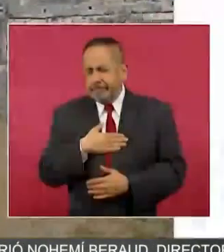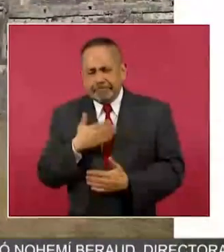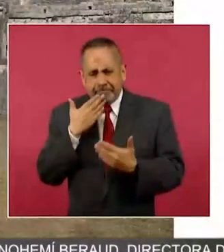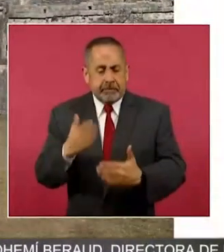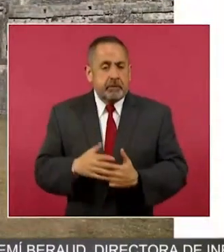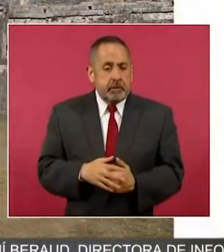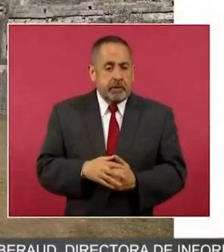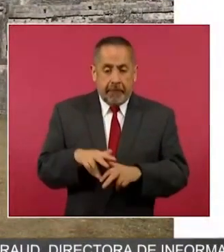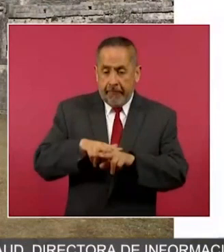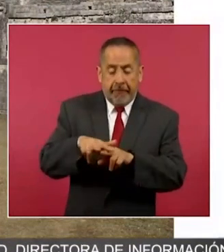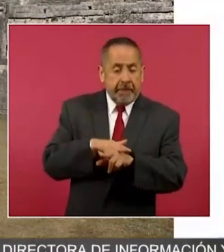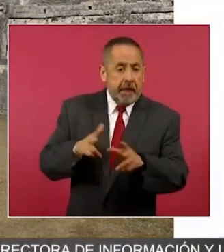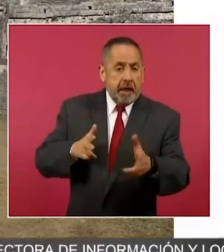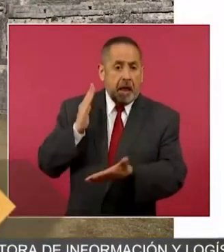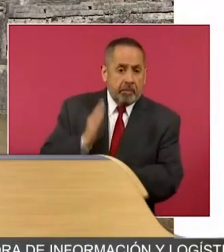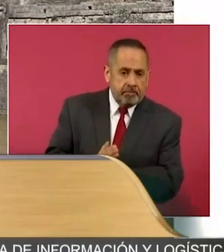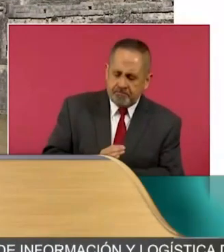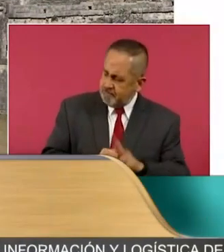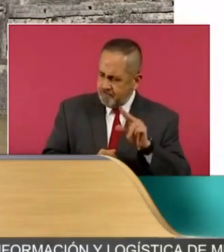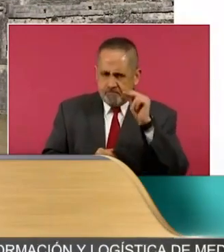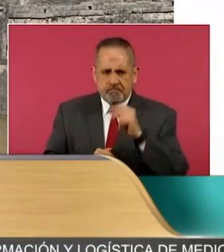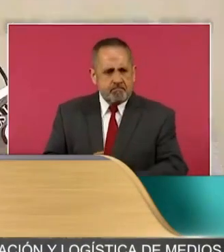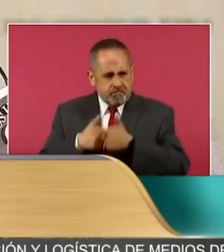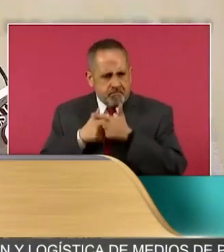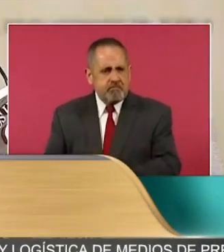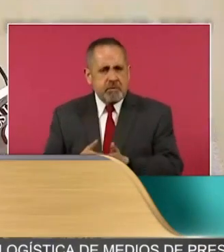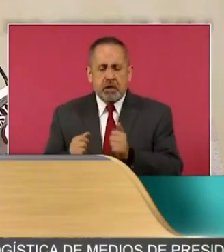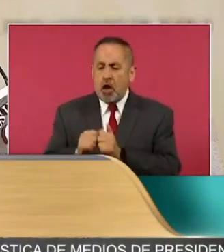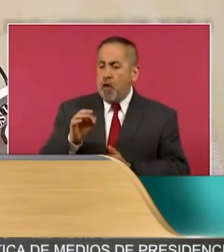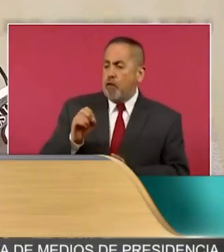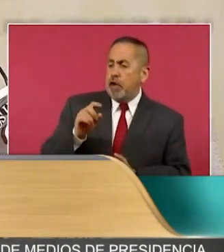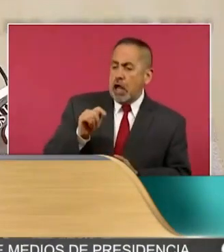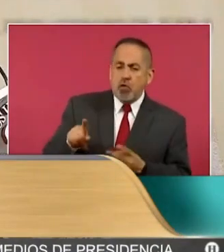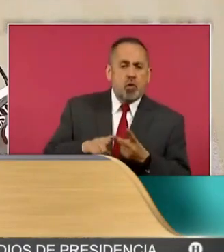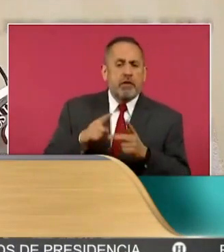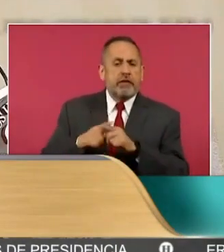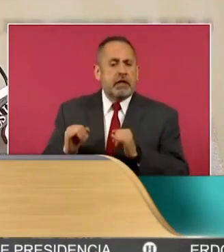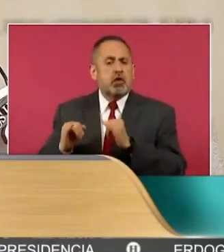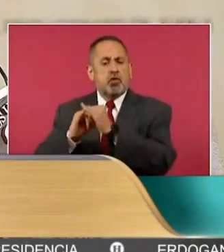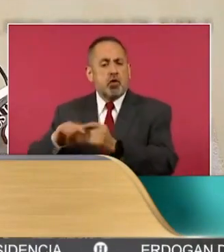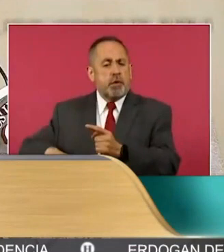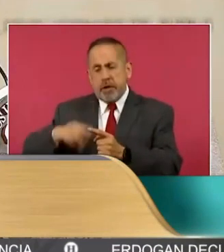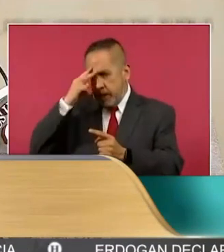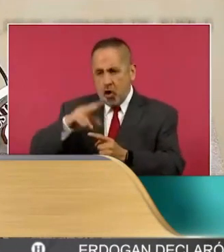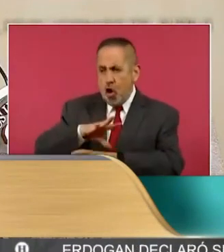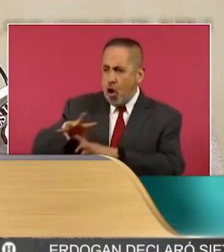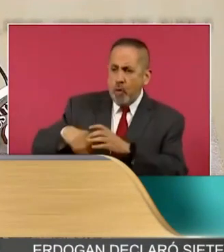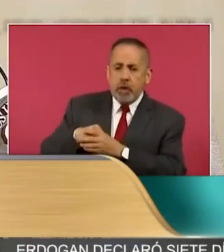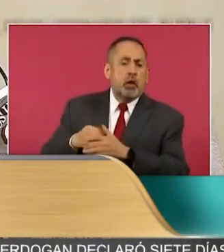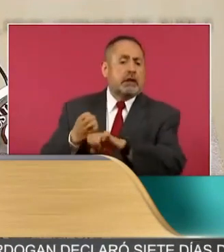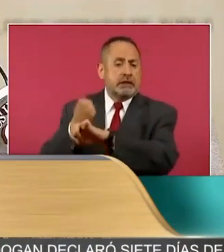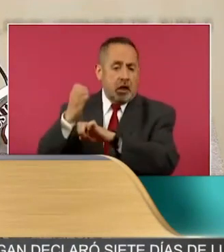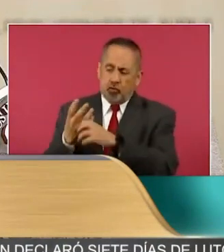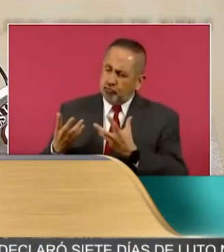Nada detiene al Tren Maya, Fonatur, las distintas secretarías, instituciones de gobierno de México y los gobiernos de los